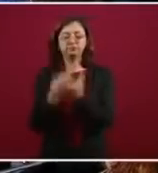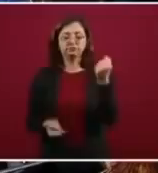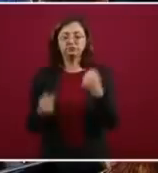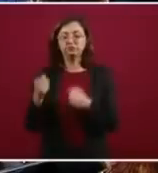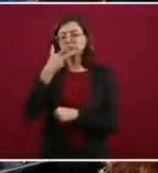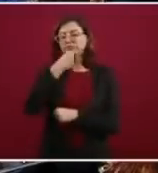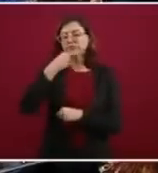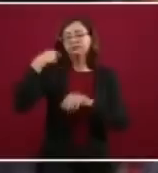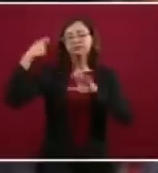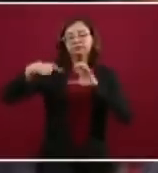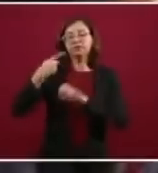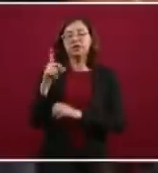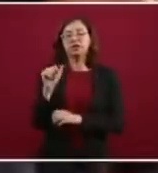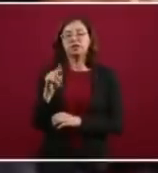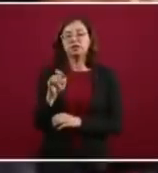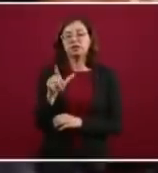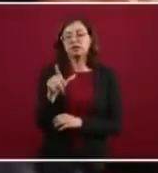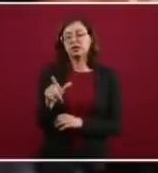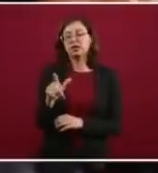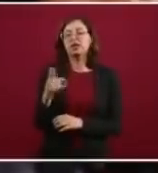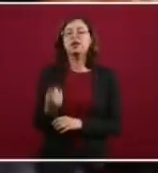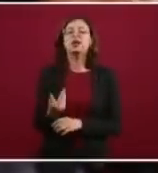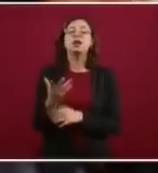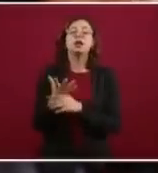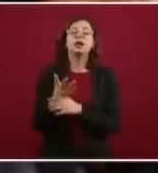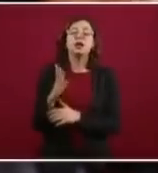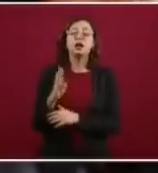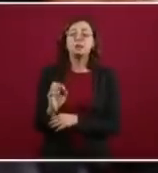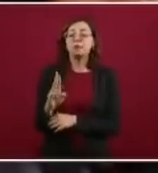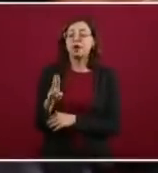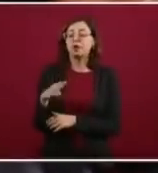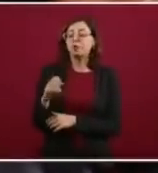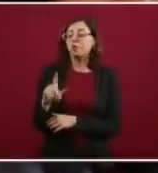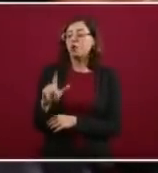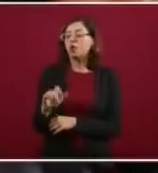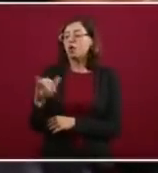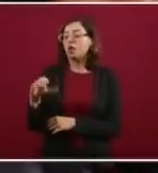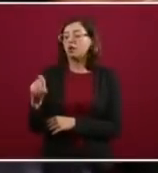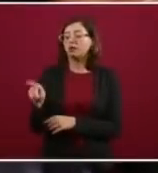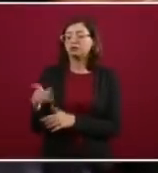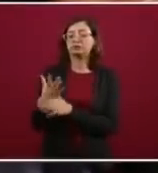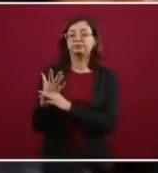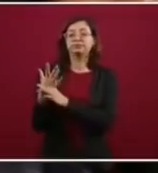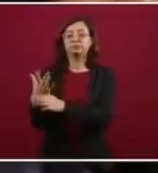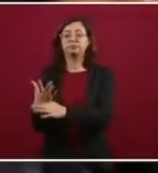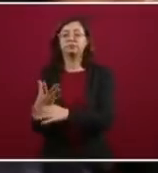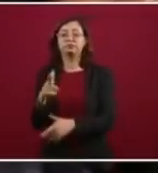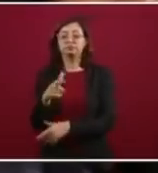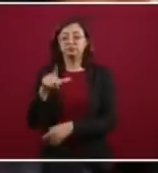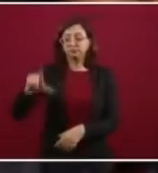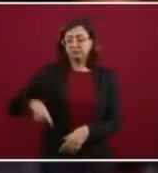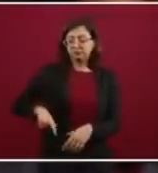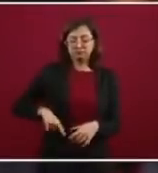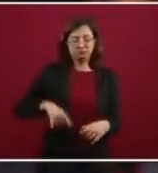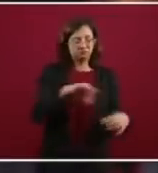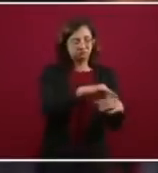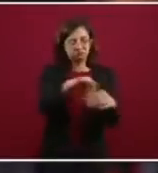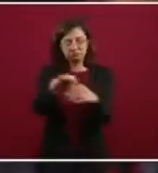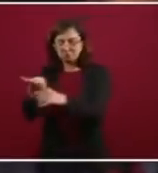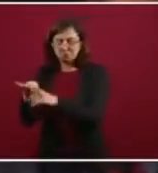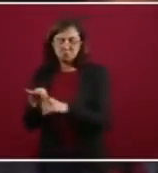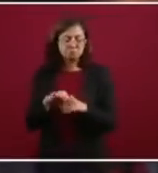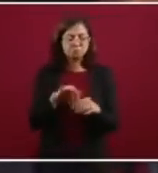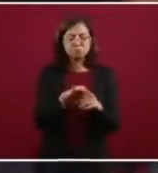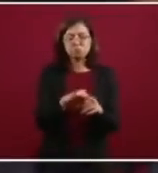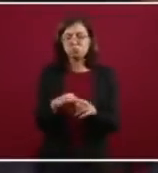dirigida por Daniel Marmolejo, donde se aborda la nueva estrategia para desestabilizar gobiernos electos democráticamente, pero que le